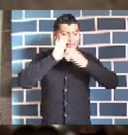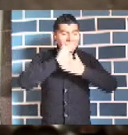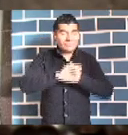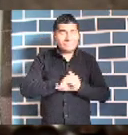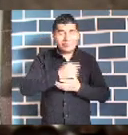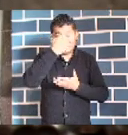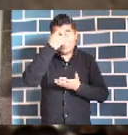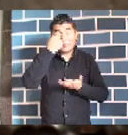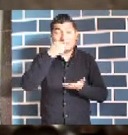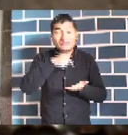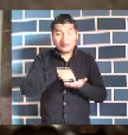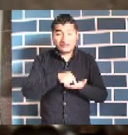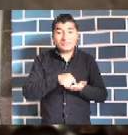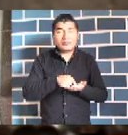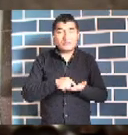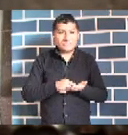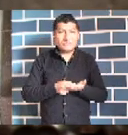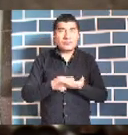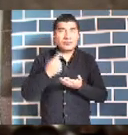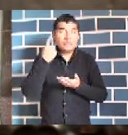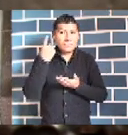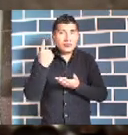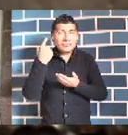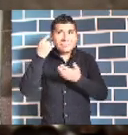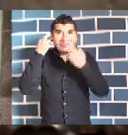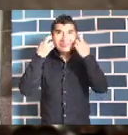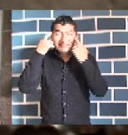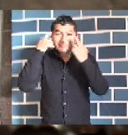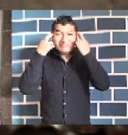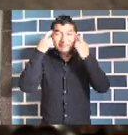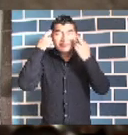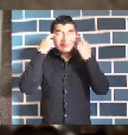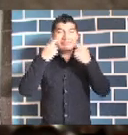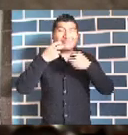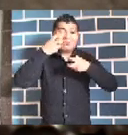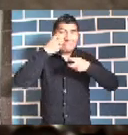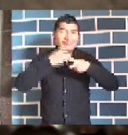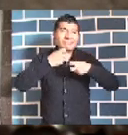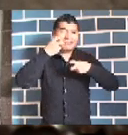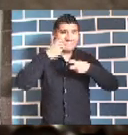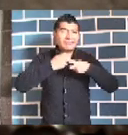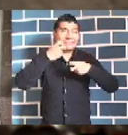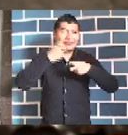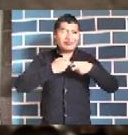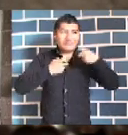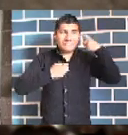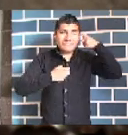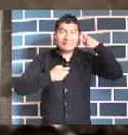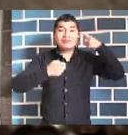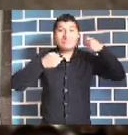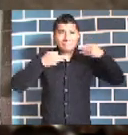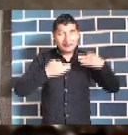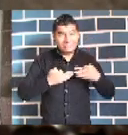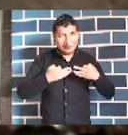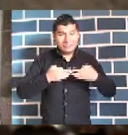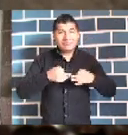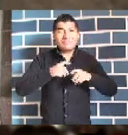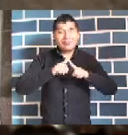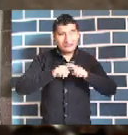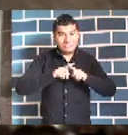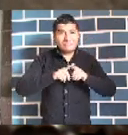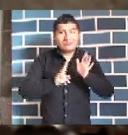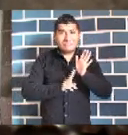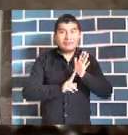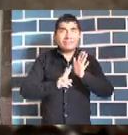por eso uno reflexiona que difícil decidir de acuerdo a la